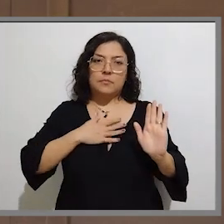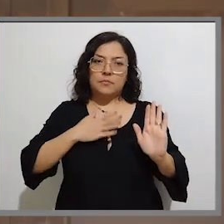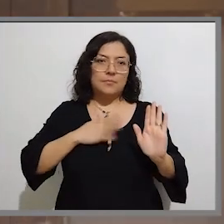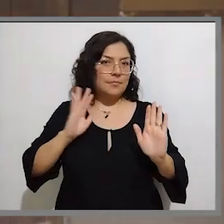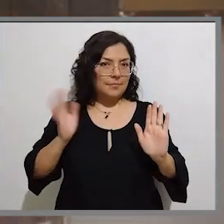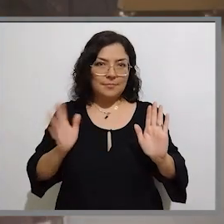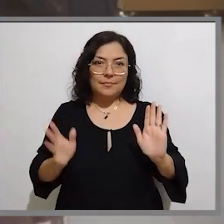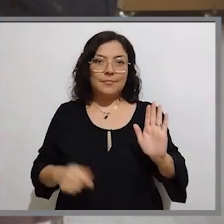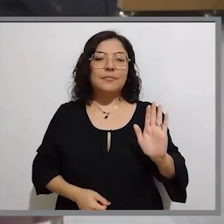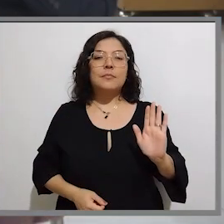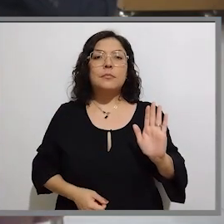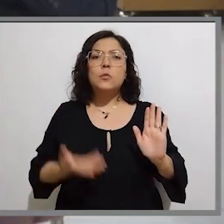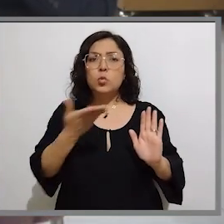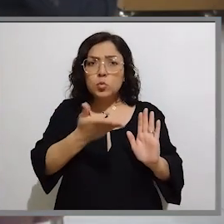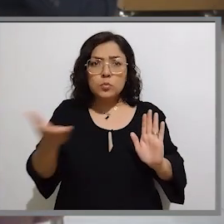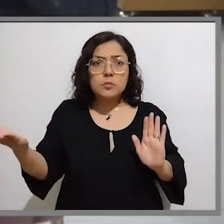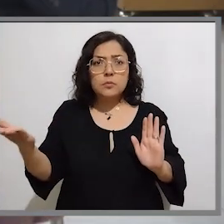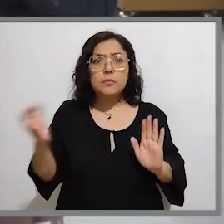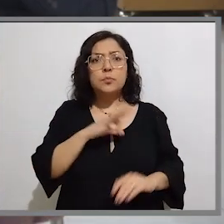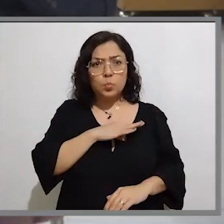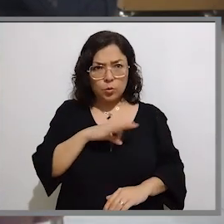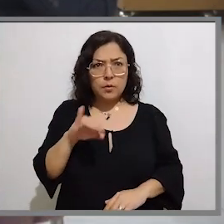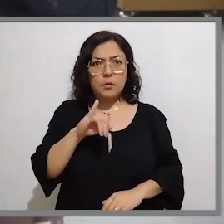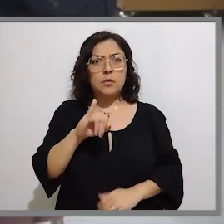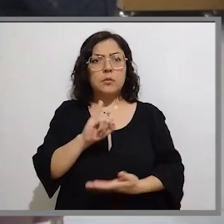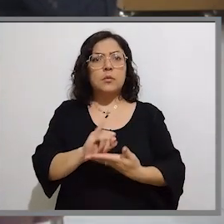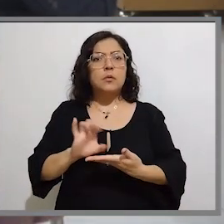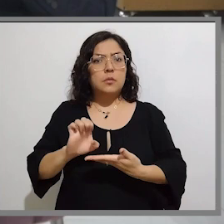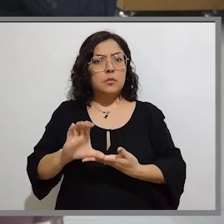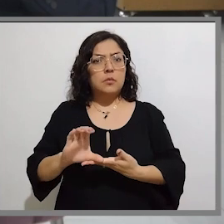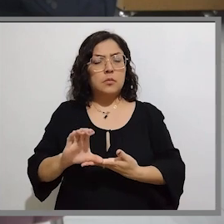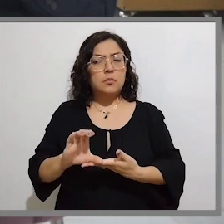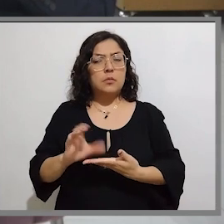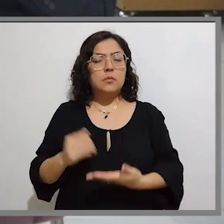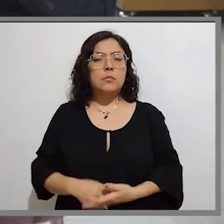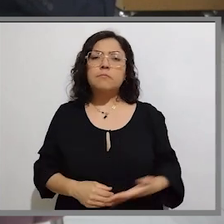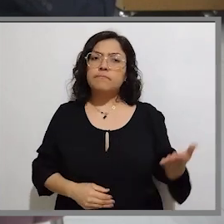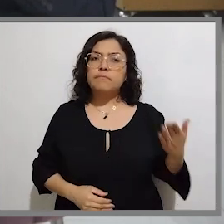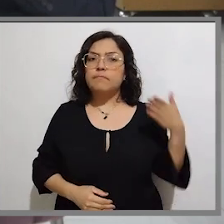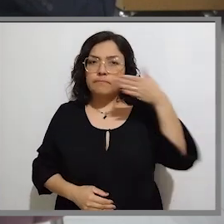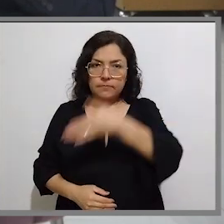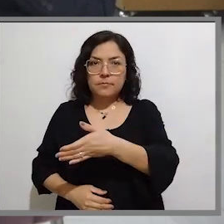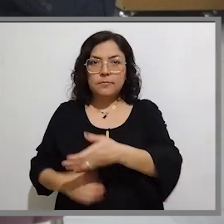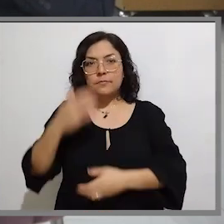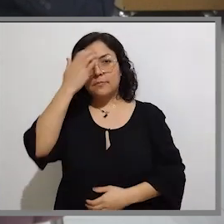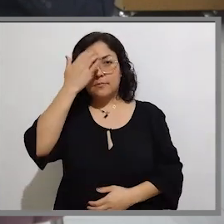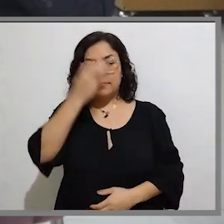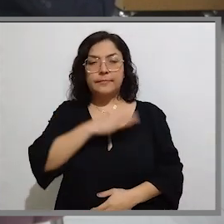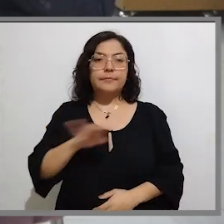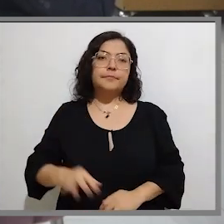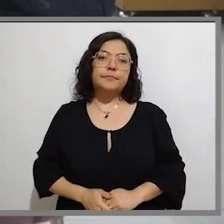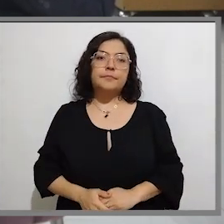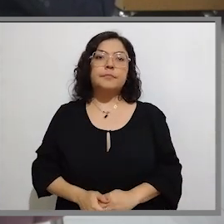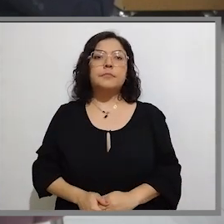la reitero, está aquí a su disposición en el Instituto Electoral de Coahuila. Es